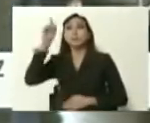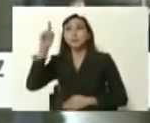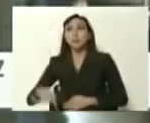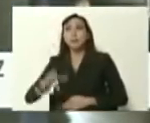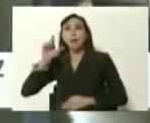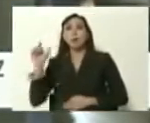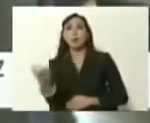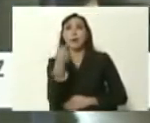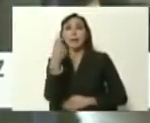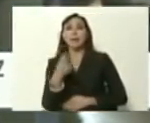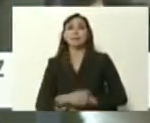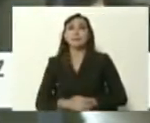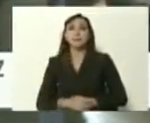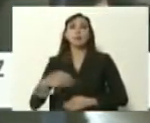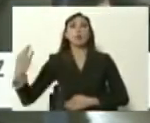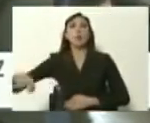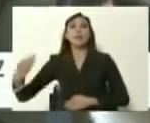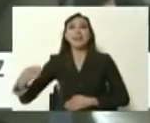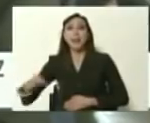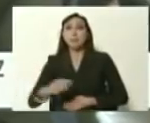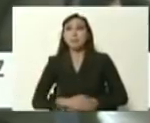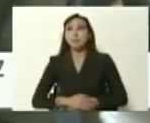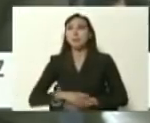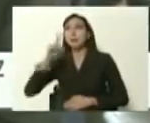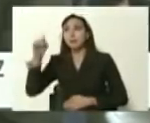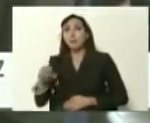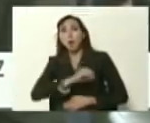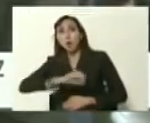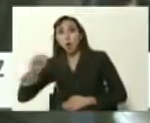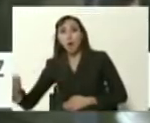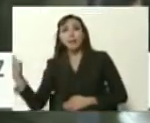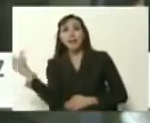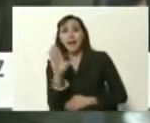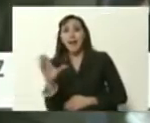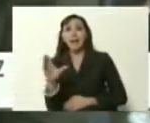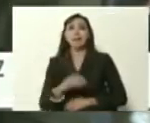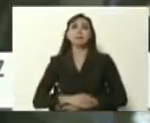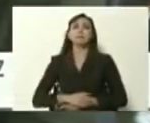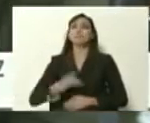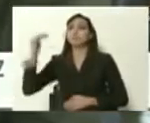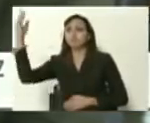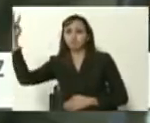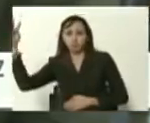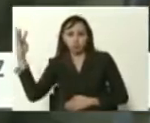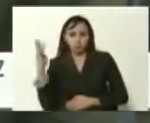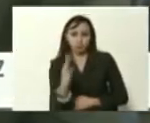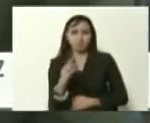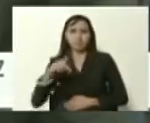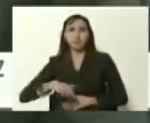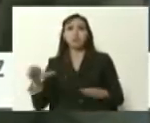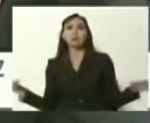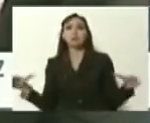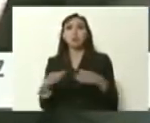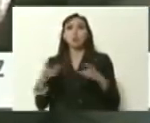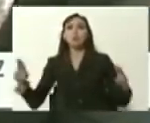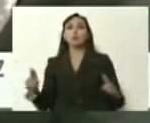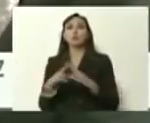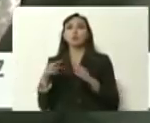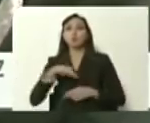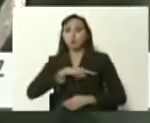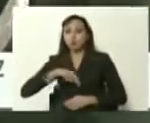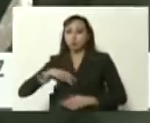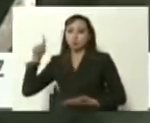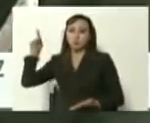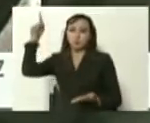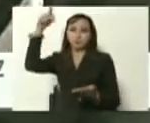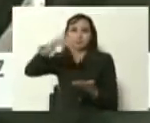Guarena, de Guatires, pastores del oeste de Caracas, del Distrito Metropolitano. Y estamos aquí